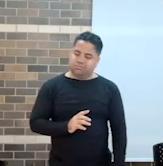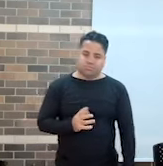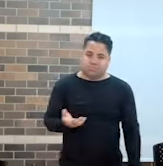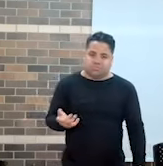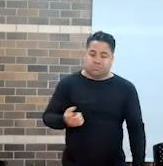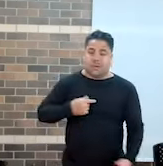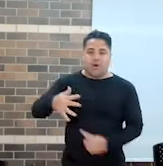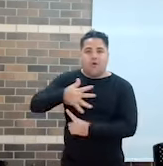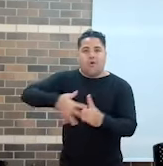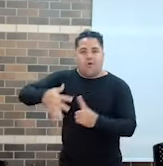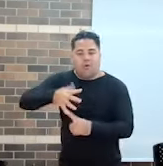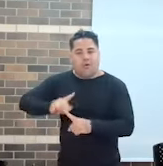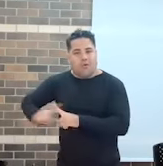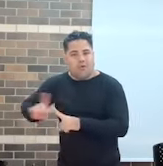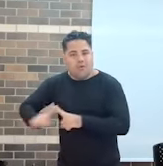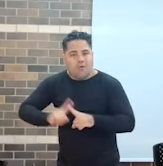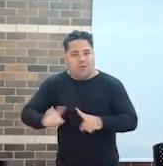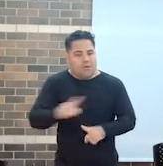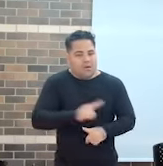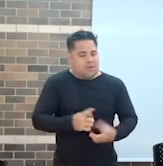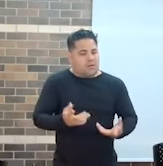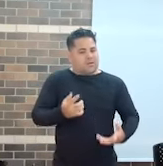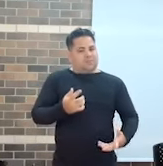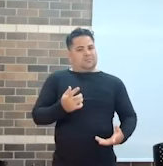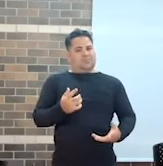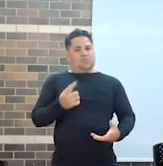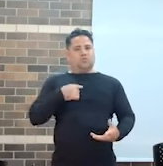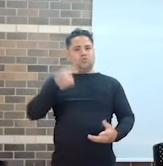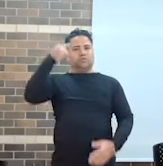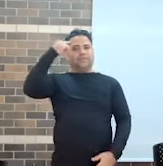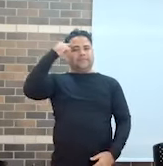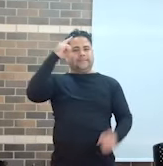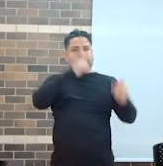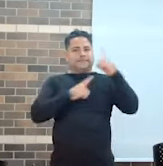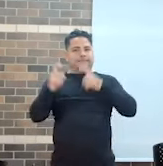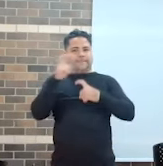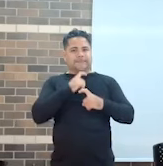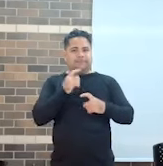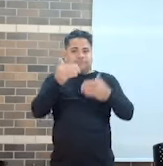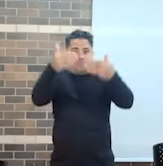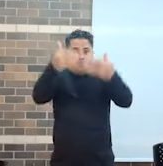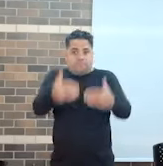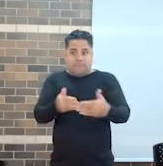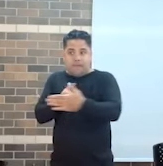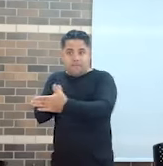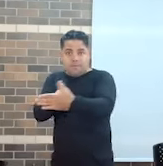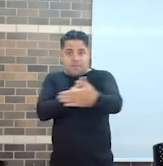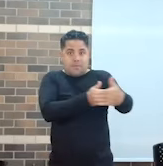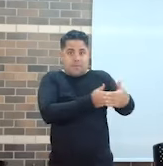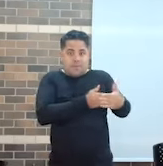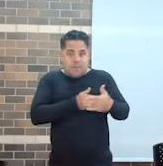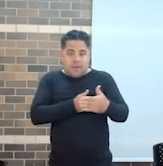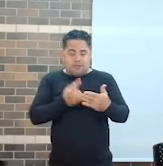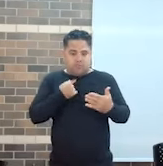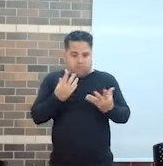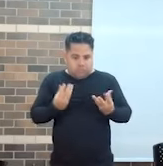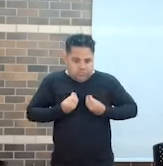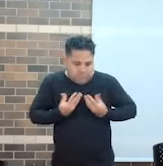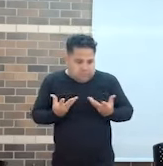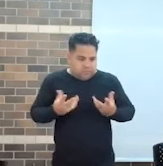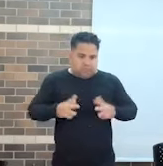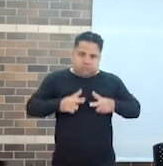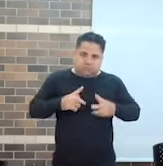muchos contextos de esas maneras como podemos evidenciar estas barreras, cómo las vivimos, cómo